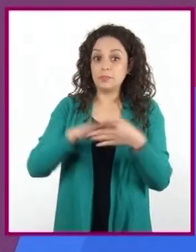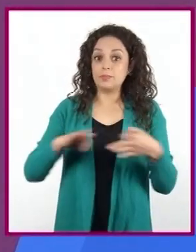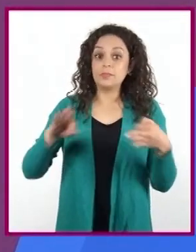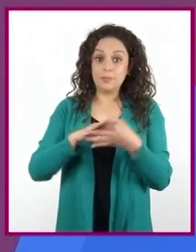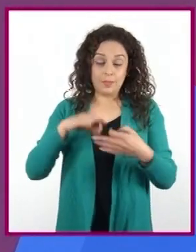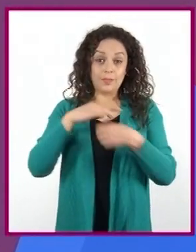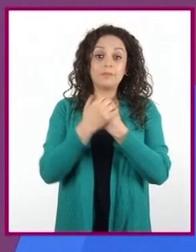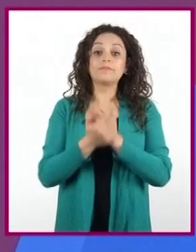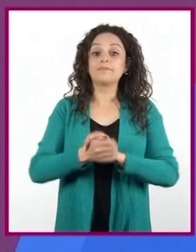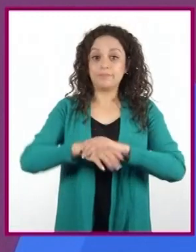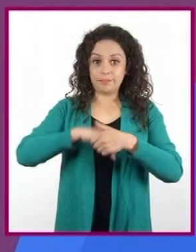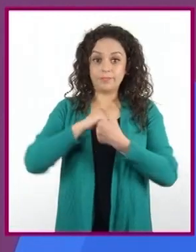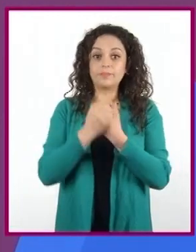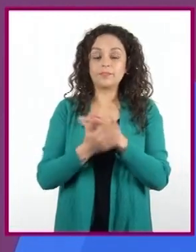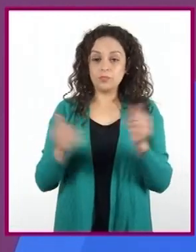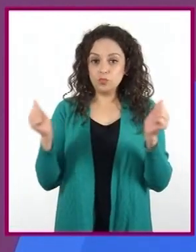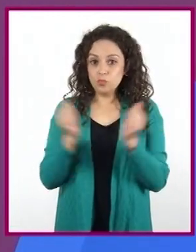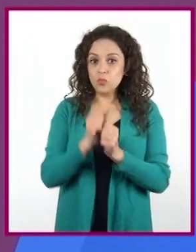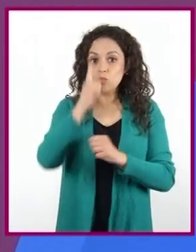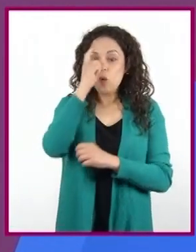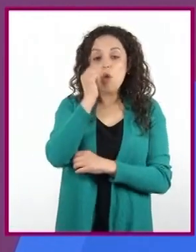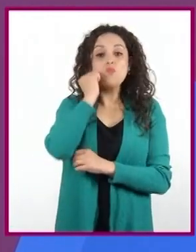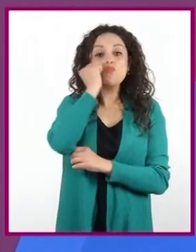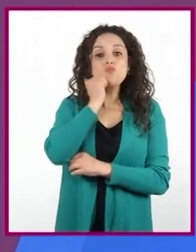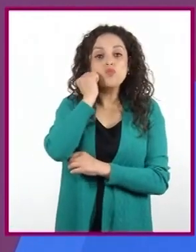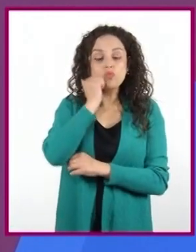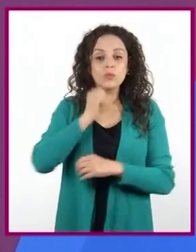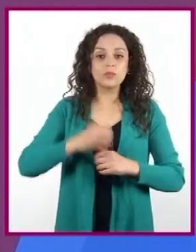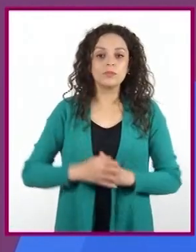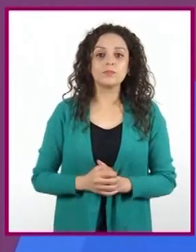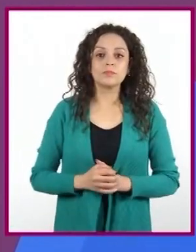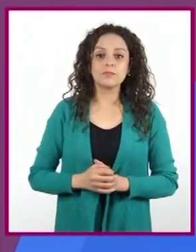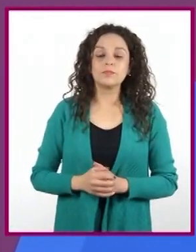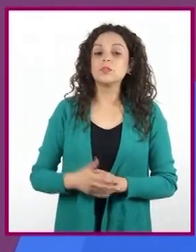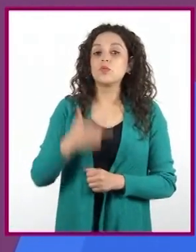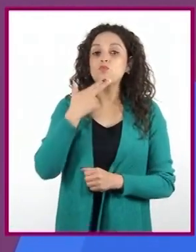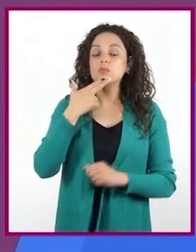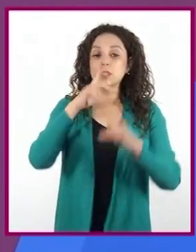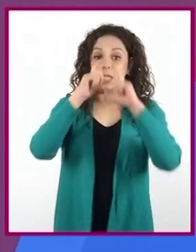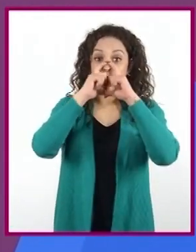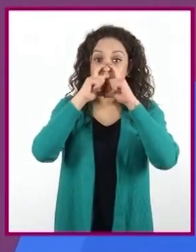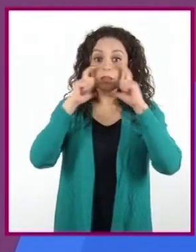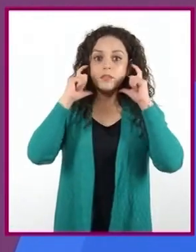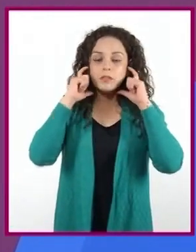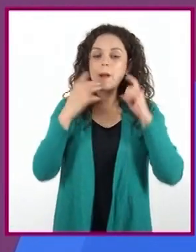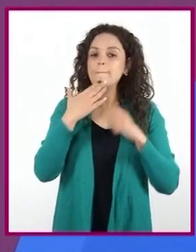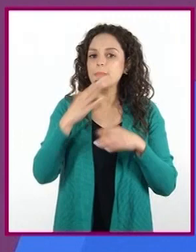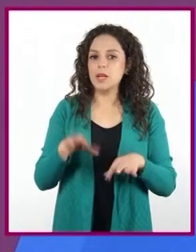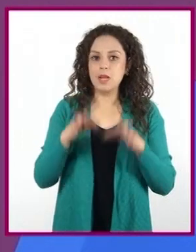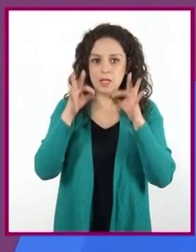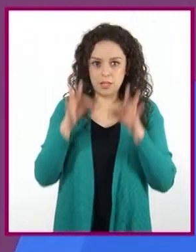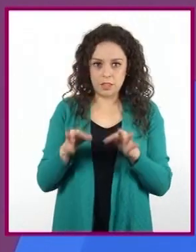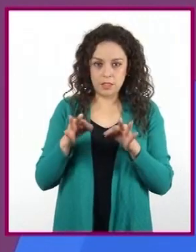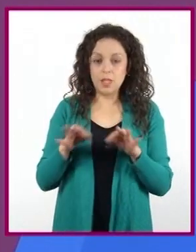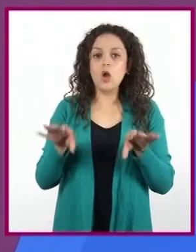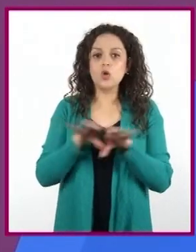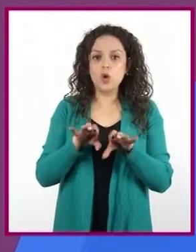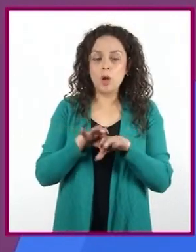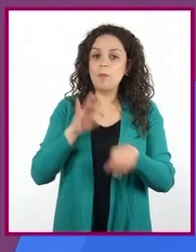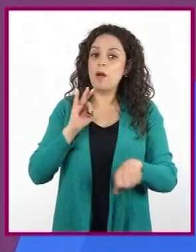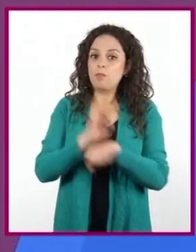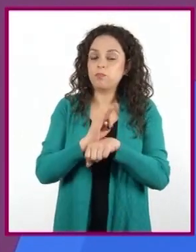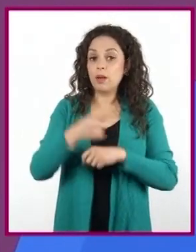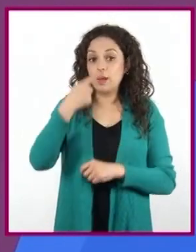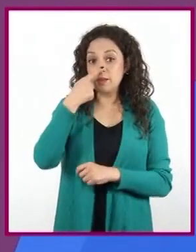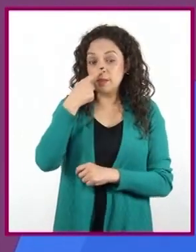frecuentemente nuestras manos con agua y abundante jabón, usando el cubrebocas adecuadamente, de forma que proteja nariz y